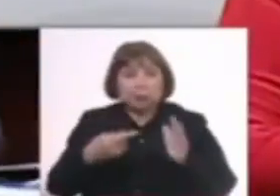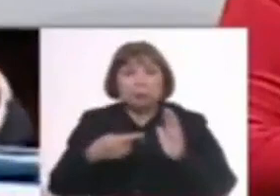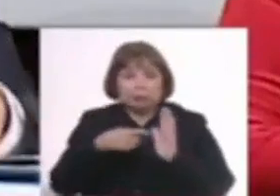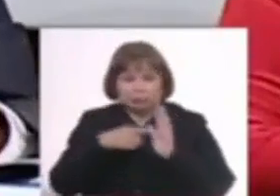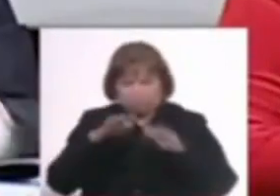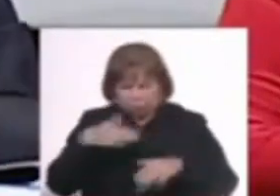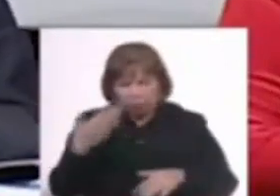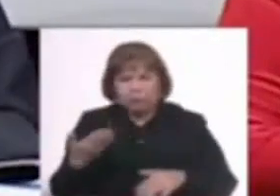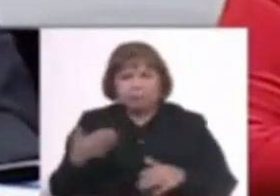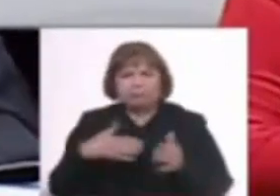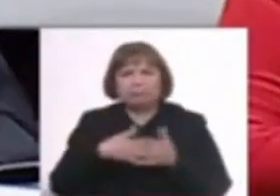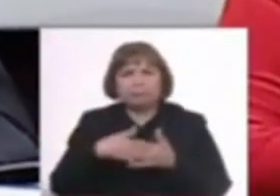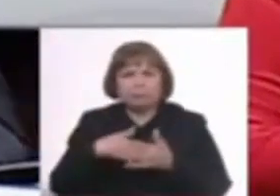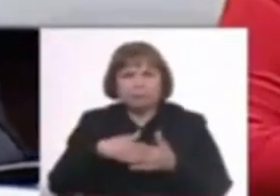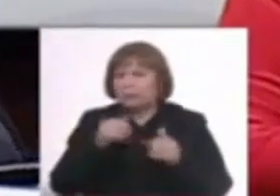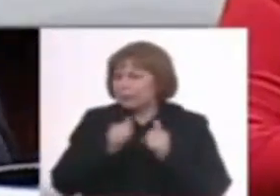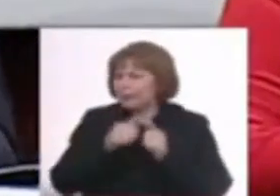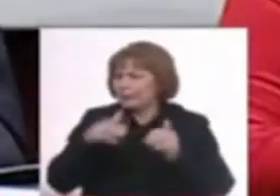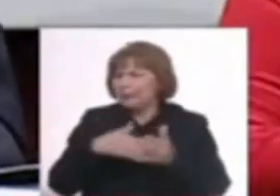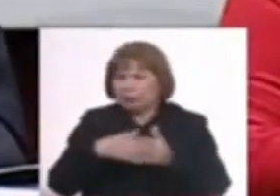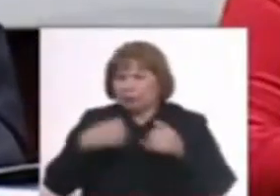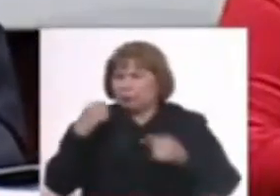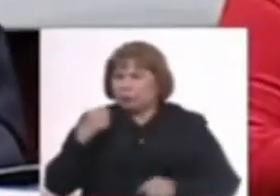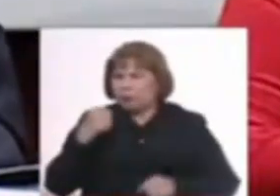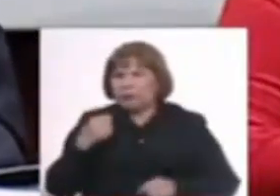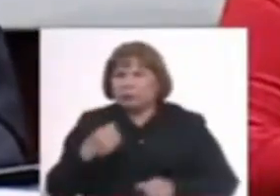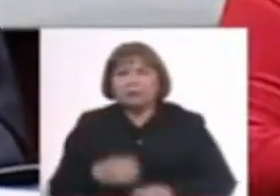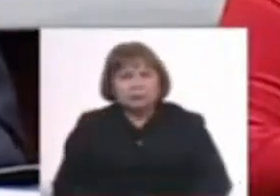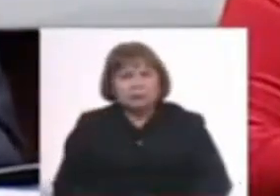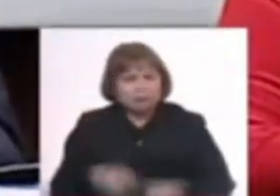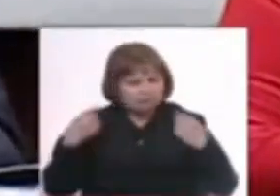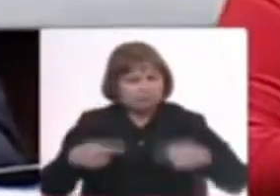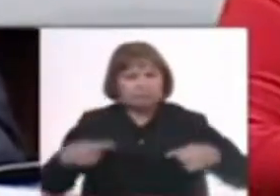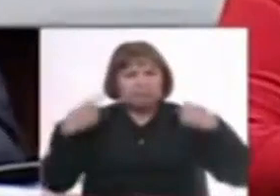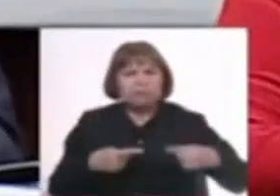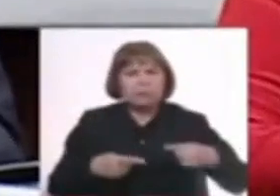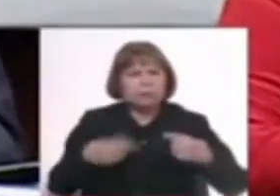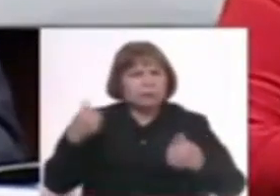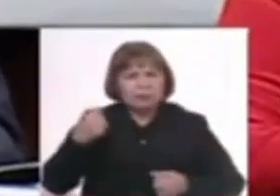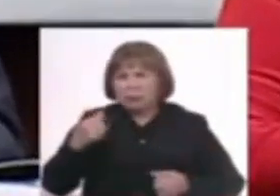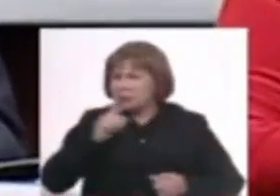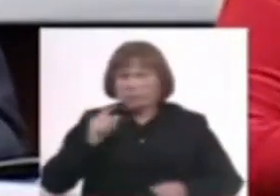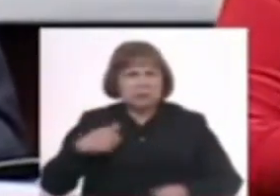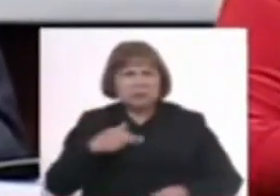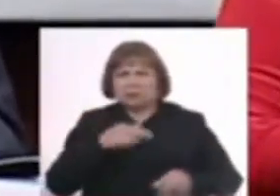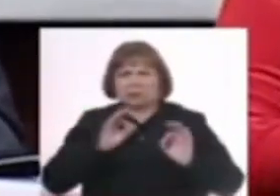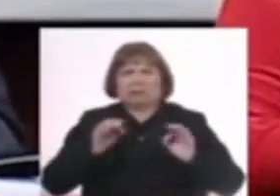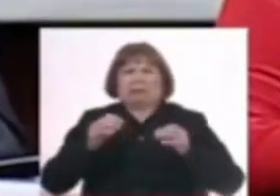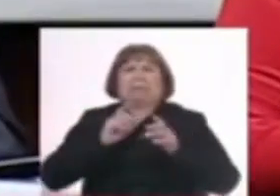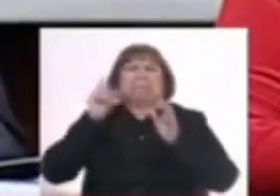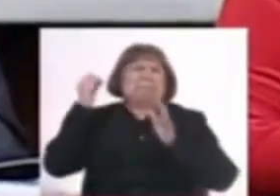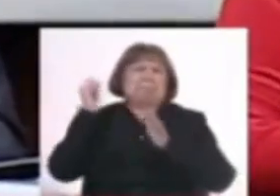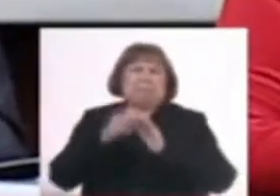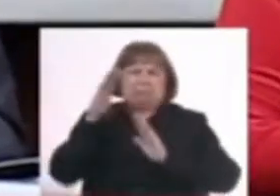que existen fricciones y que estas fricciones son fuertes son fuertes pero no nos han llevado a una crisis